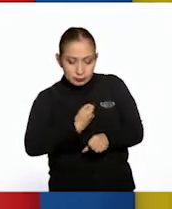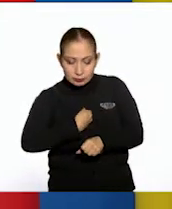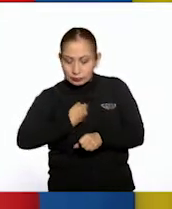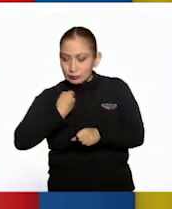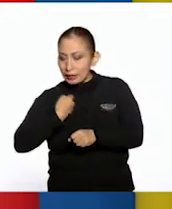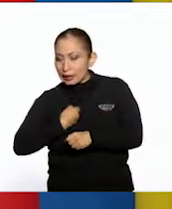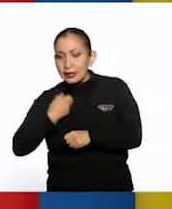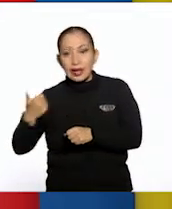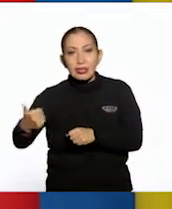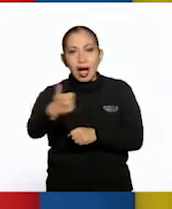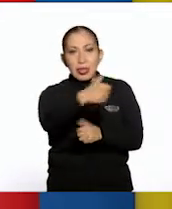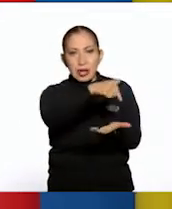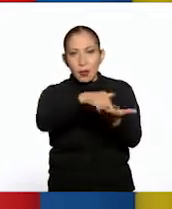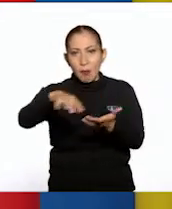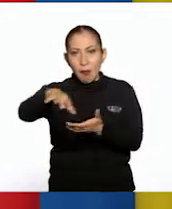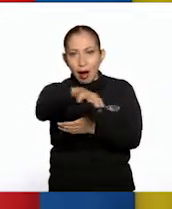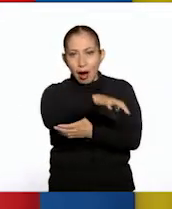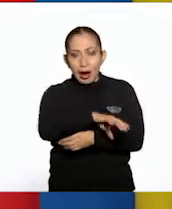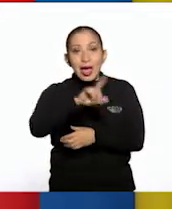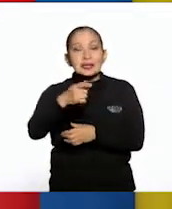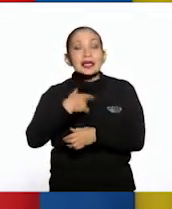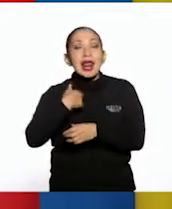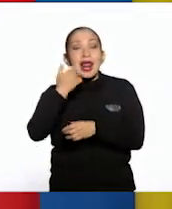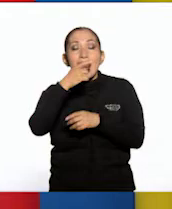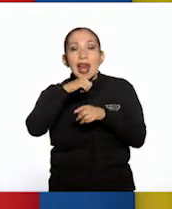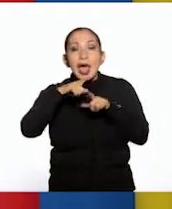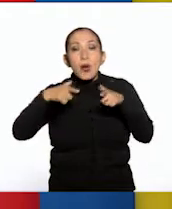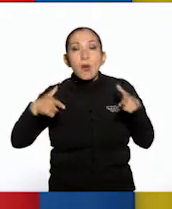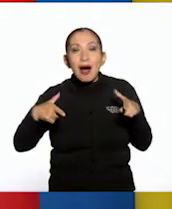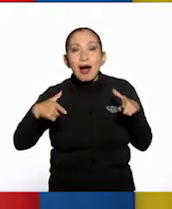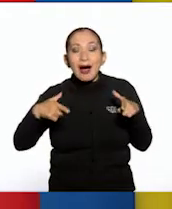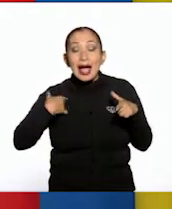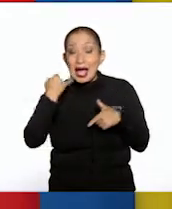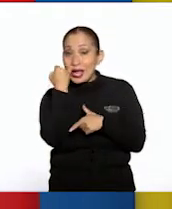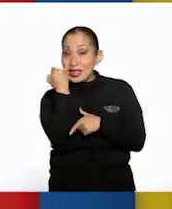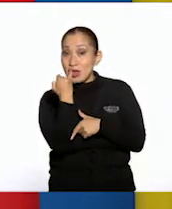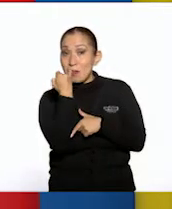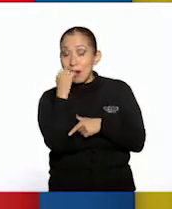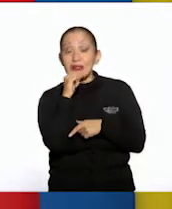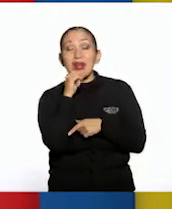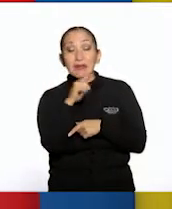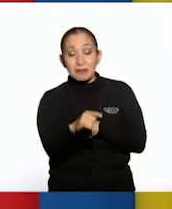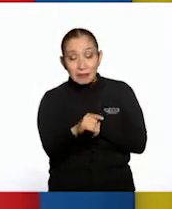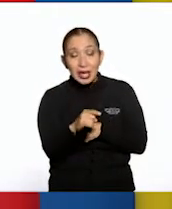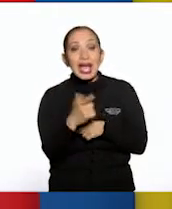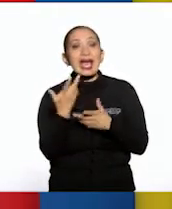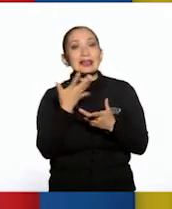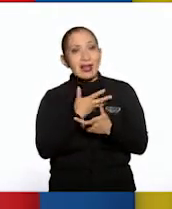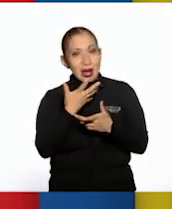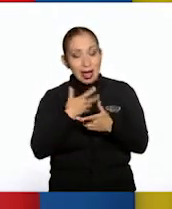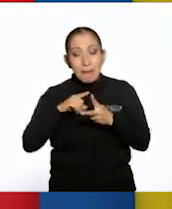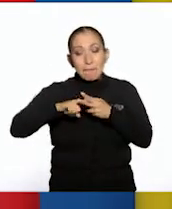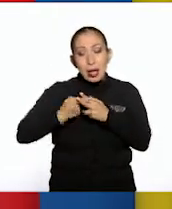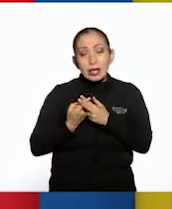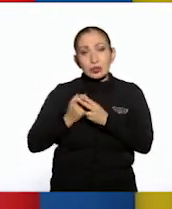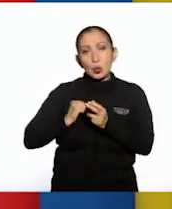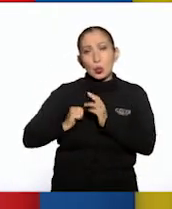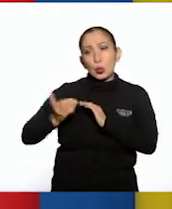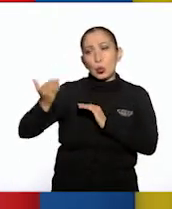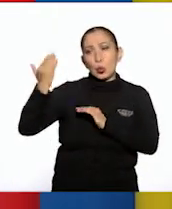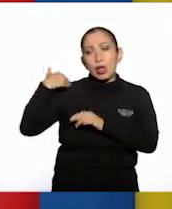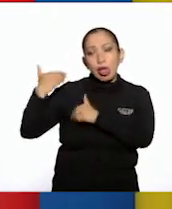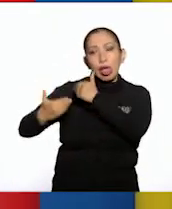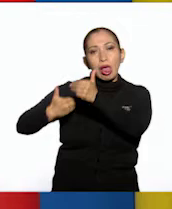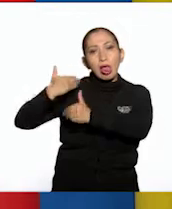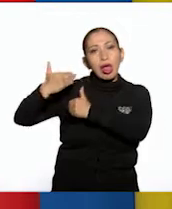los habitantes de un territorio ha sido el lenguaje. Nuestro idioma también tiene sus orígenes en el desarrollo